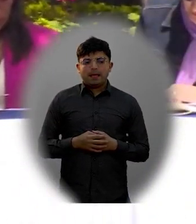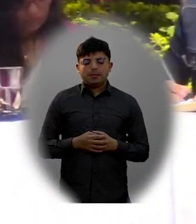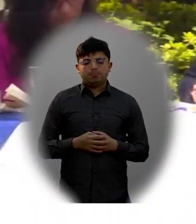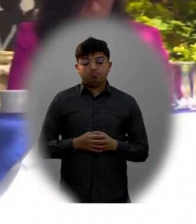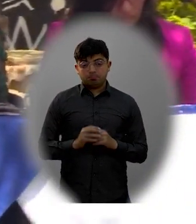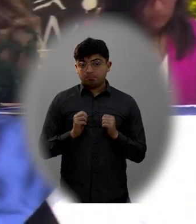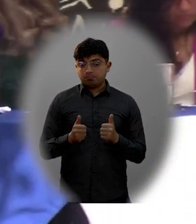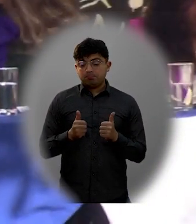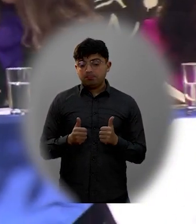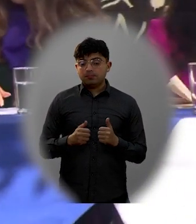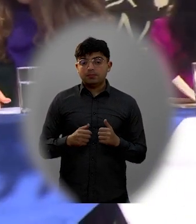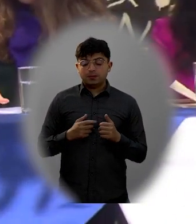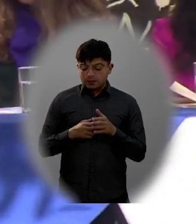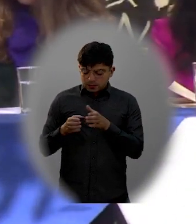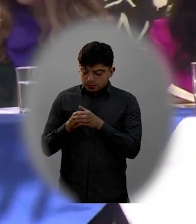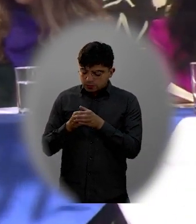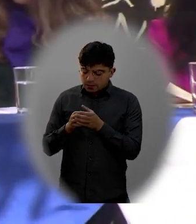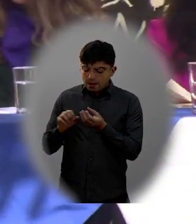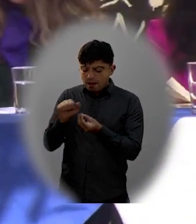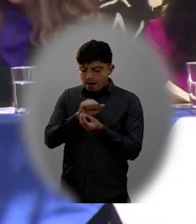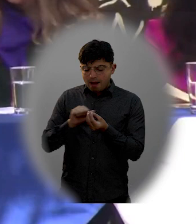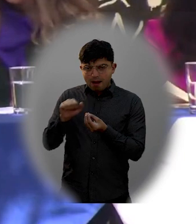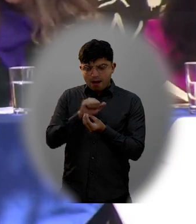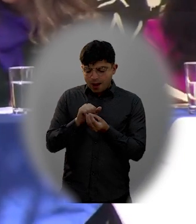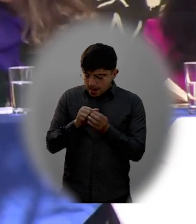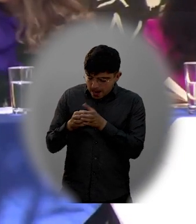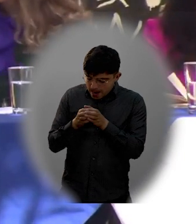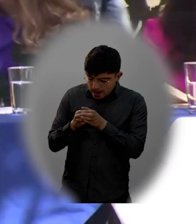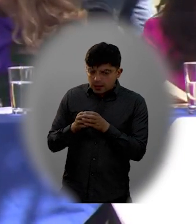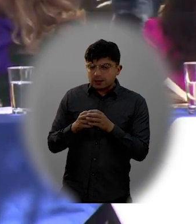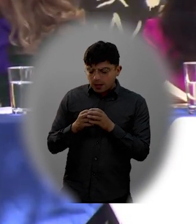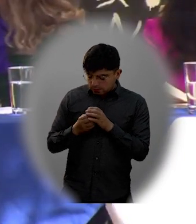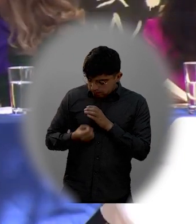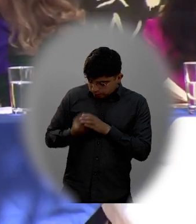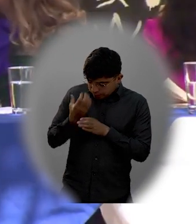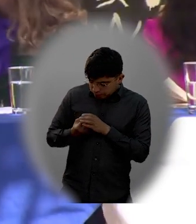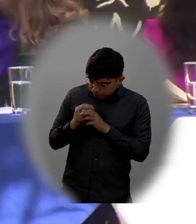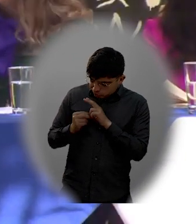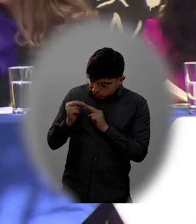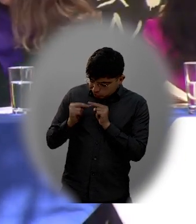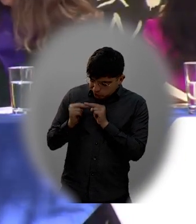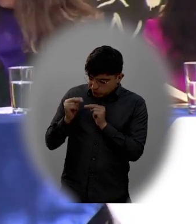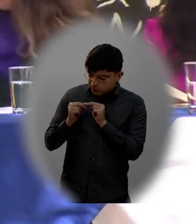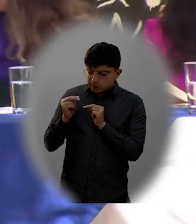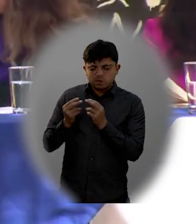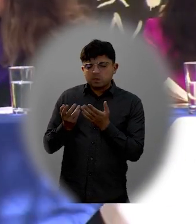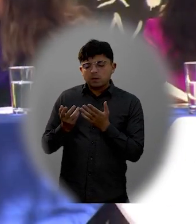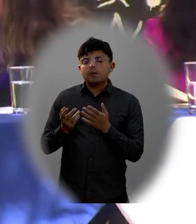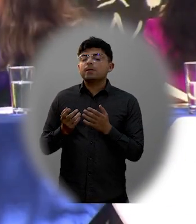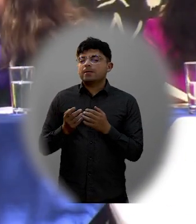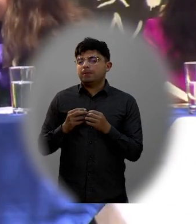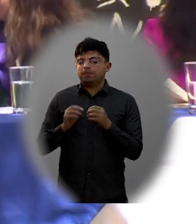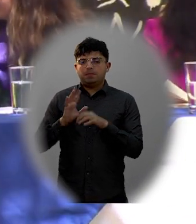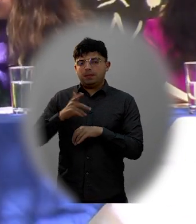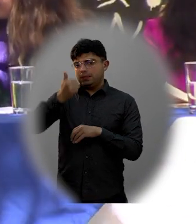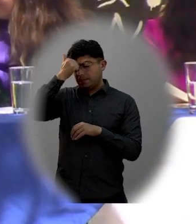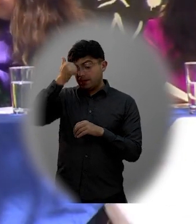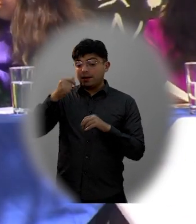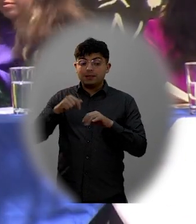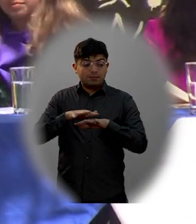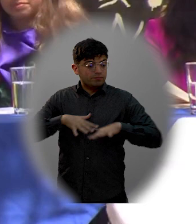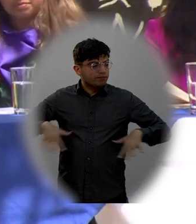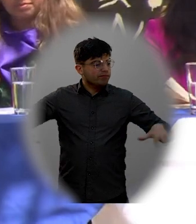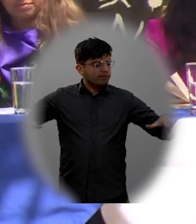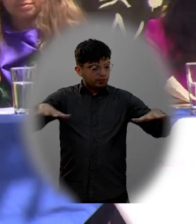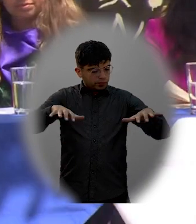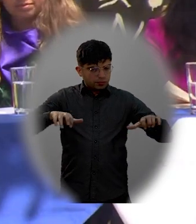Dale, mi amor. Bueno, desde la juntanza lo que se ha generado, se ha gestado, se ha construido, ha sido principalmente pues estos escenarios